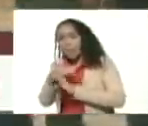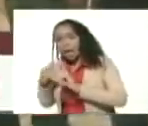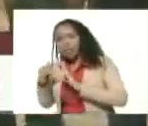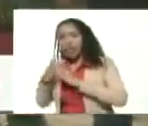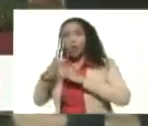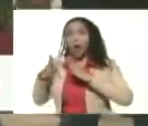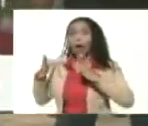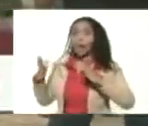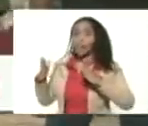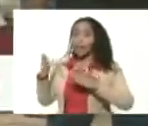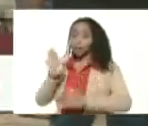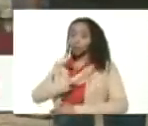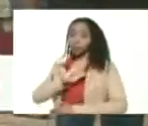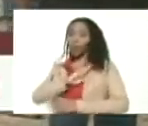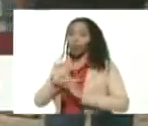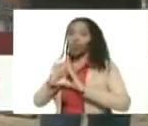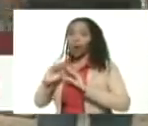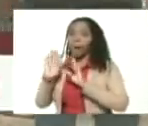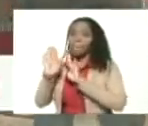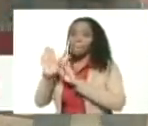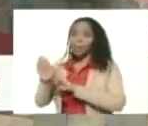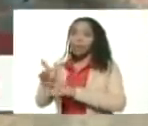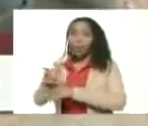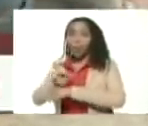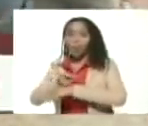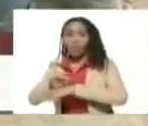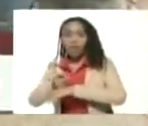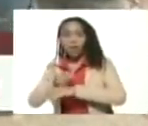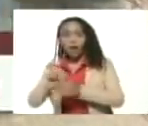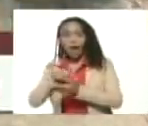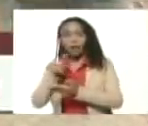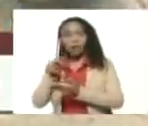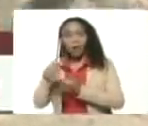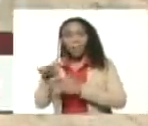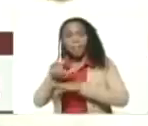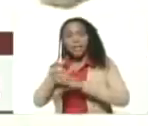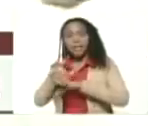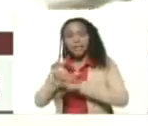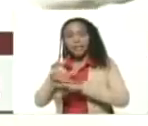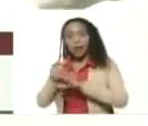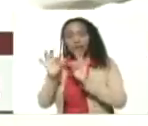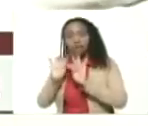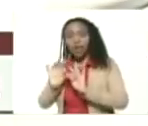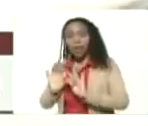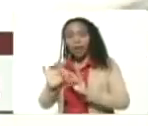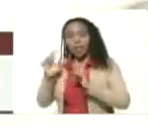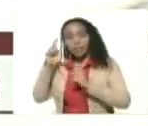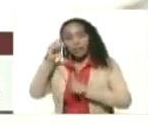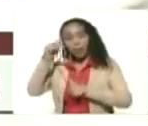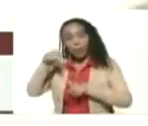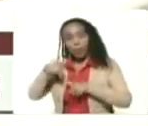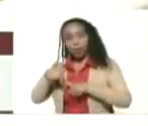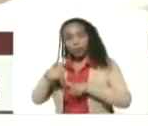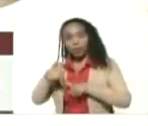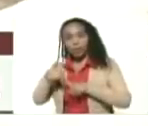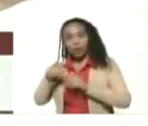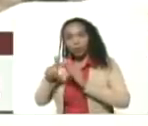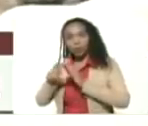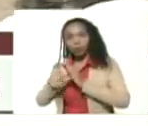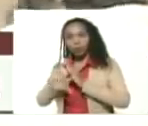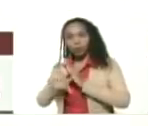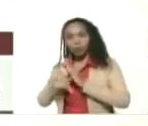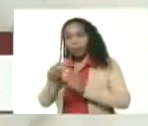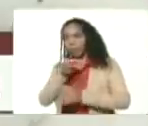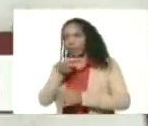grandes, teniendo todo el apoyo del gobierno nacional, del ministerio rector en la materia, y el día de hoy, luego de los